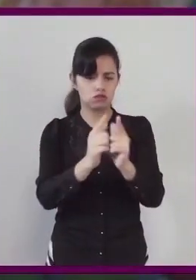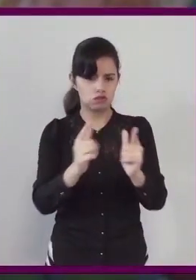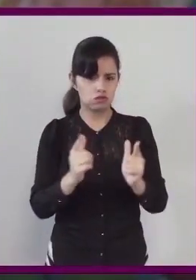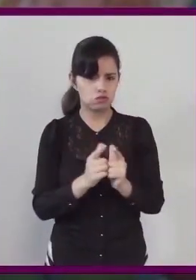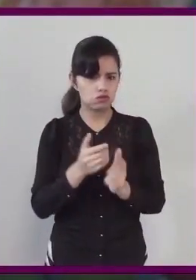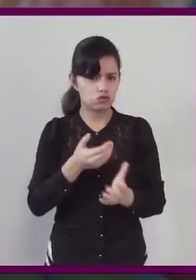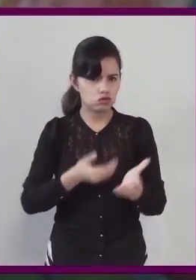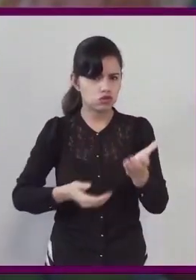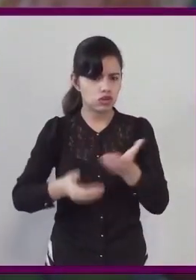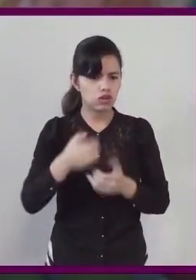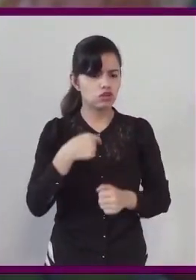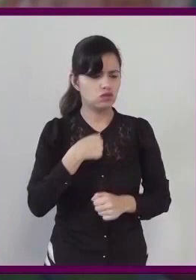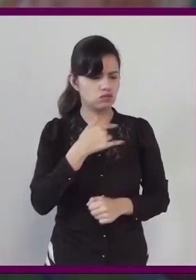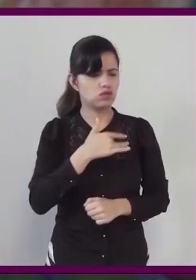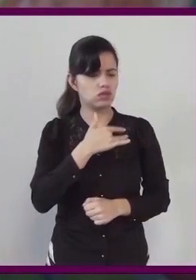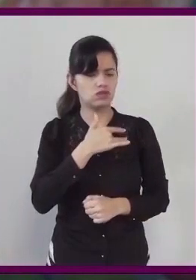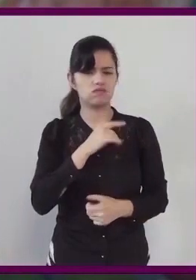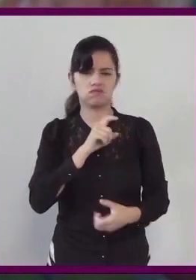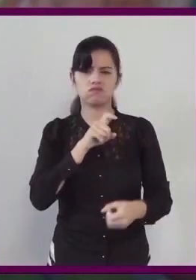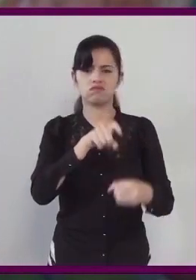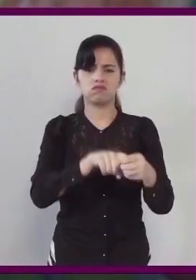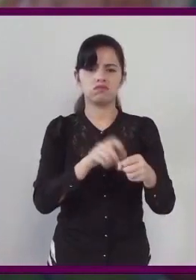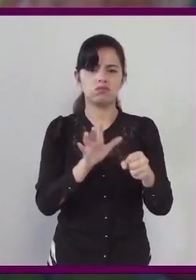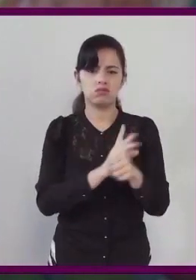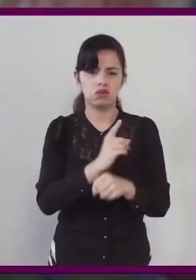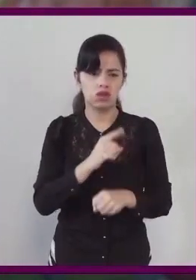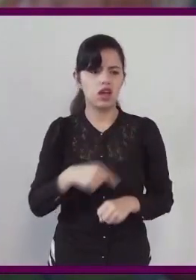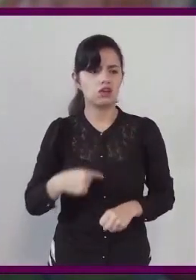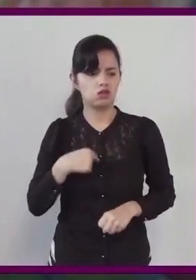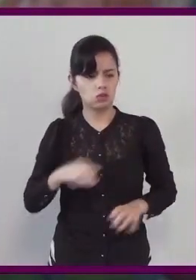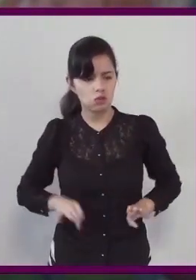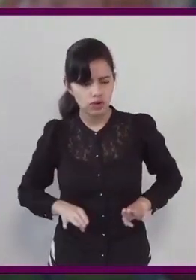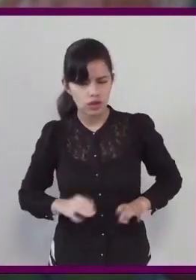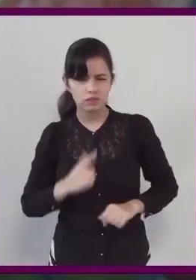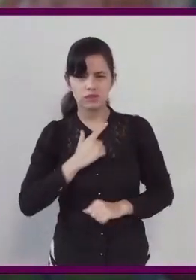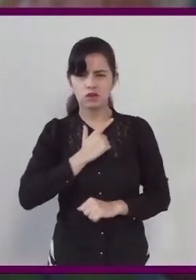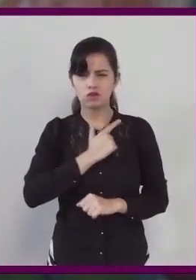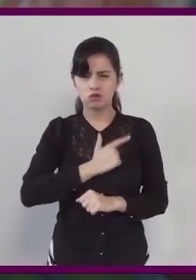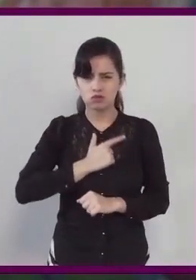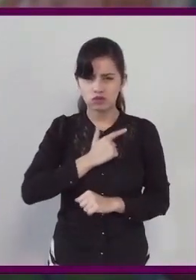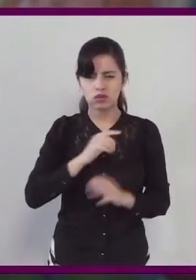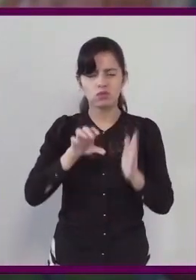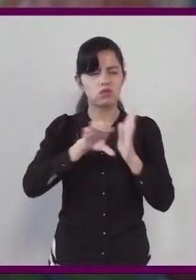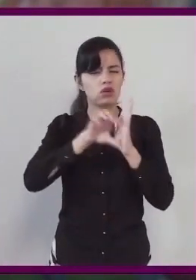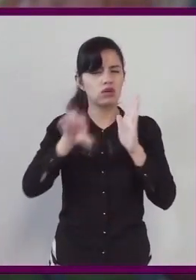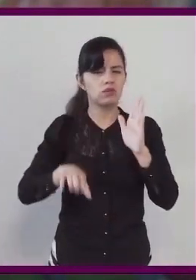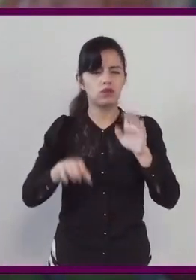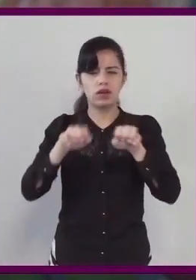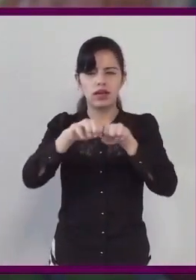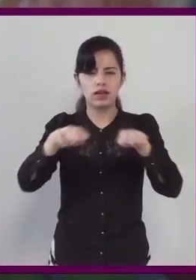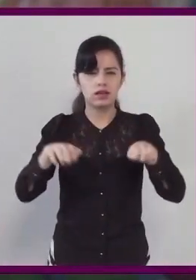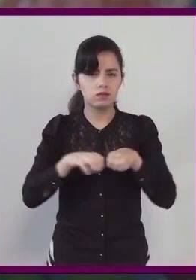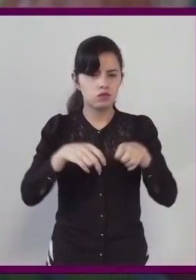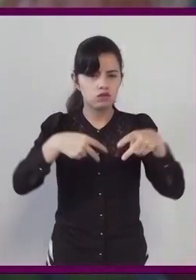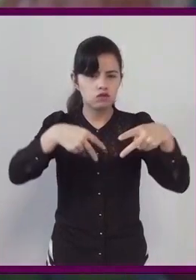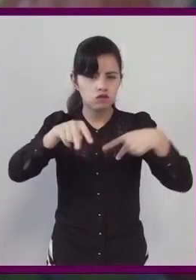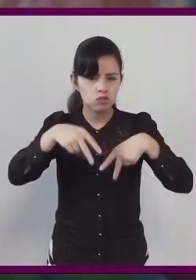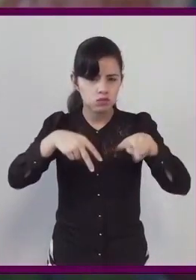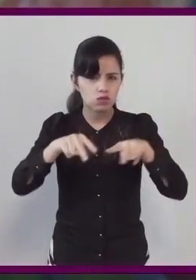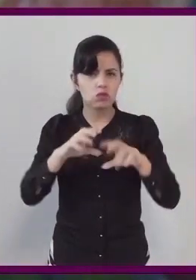los miembros se adhieren a un grupo por su preferencia por ciertos rasgos específicos, como pueden ser un equipo de fútbol o algún otro